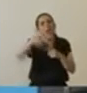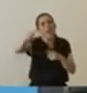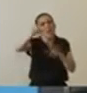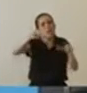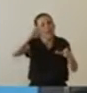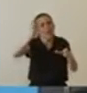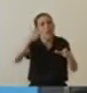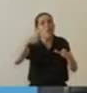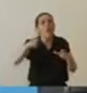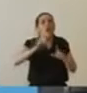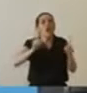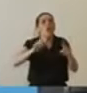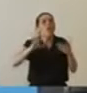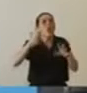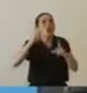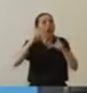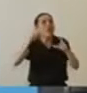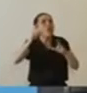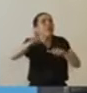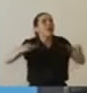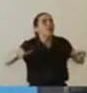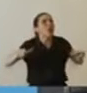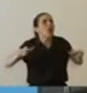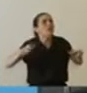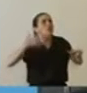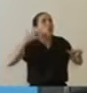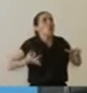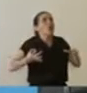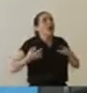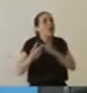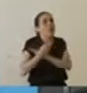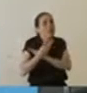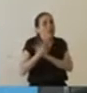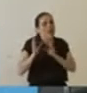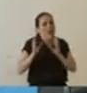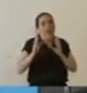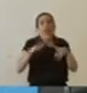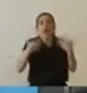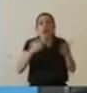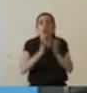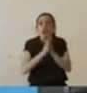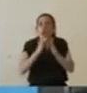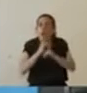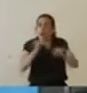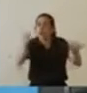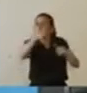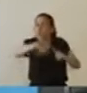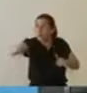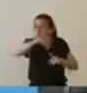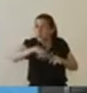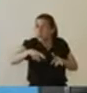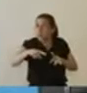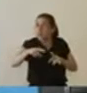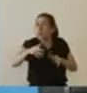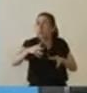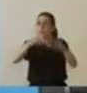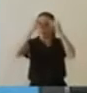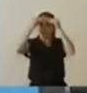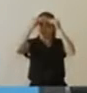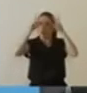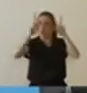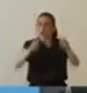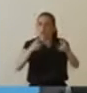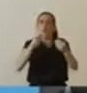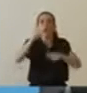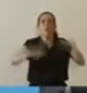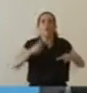una cuestión solo de escucharlas, sino es una cuestión de hacerlas. Entonces, invitamos a la comunidad que se tome activamente este tema, porque todas las